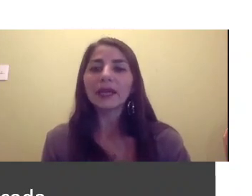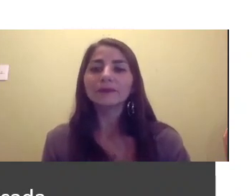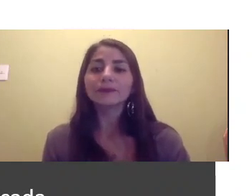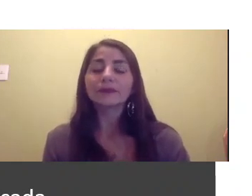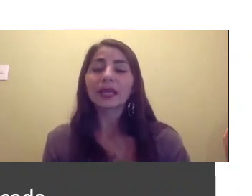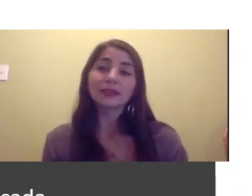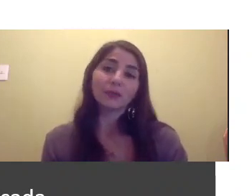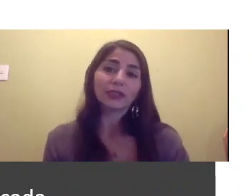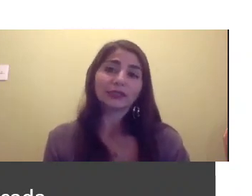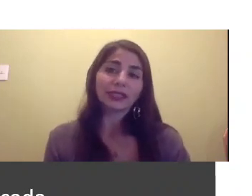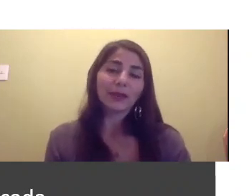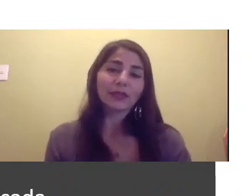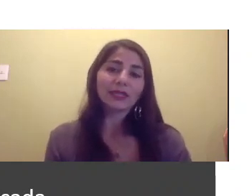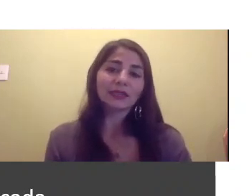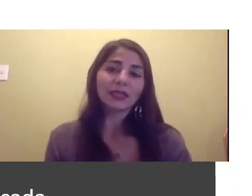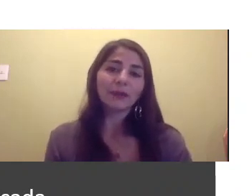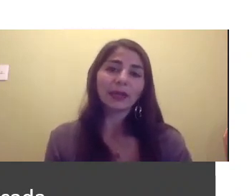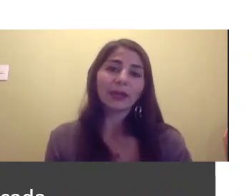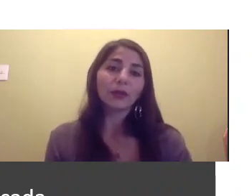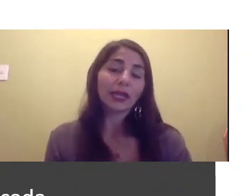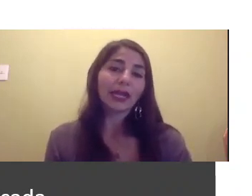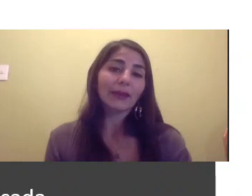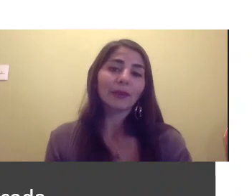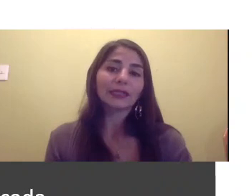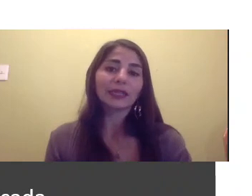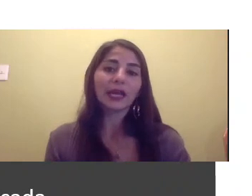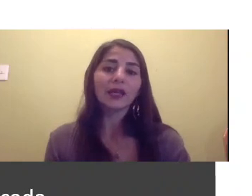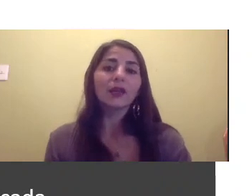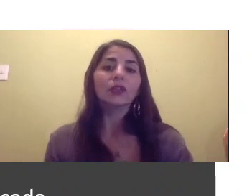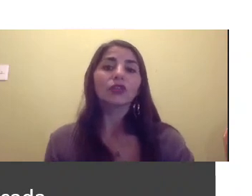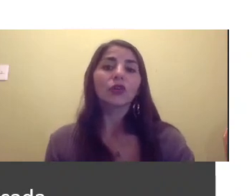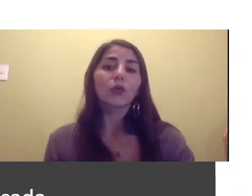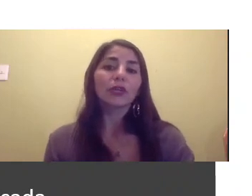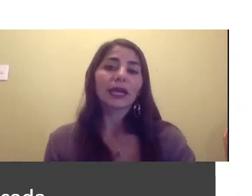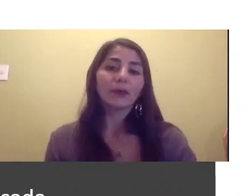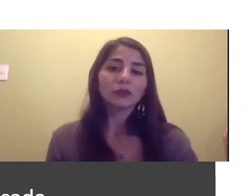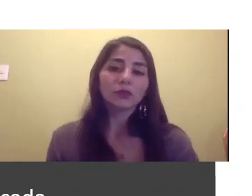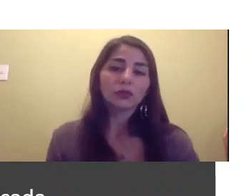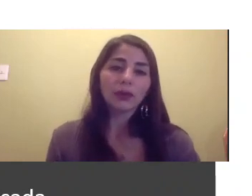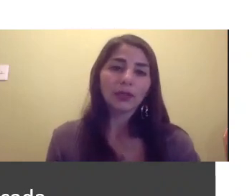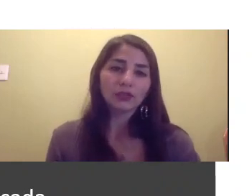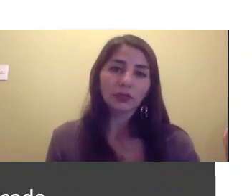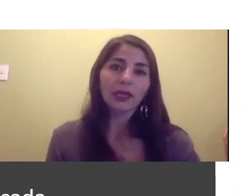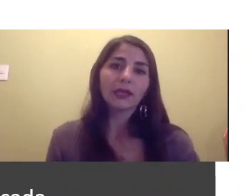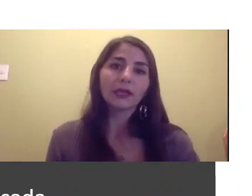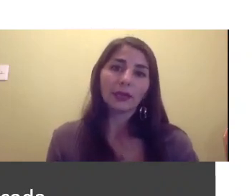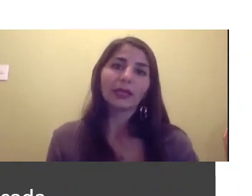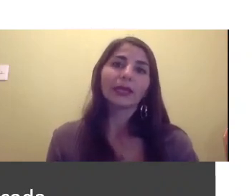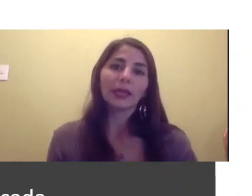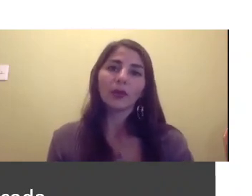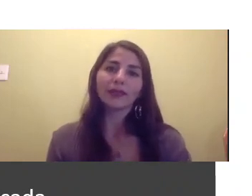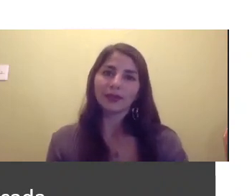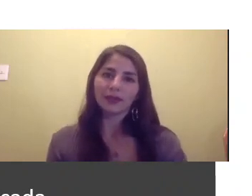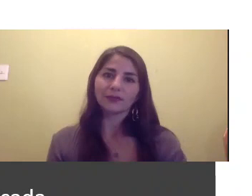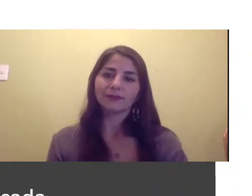Y es importante tenerla presente para ponerla en práctica cuando nos comunicamos con una persona que